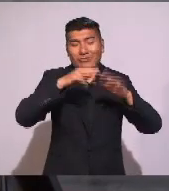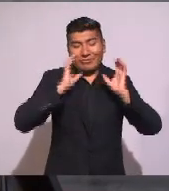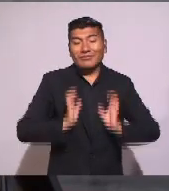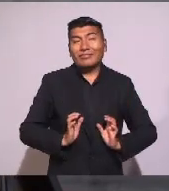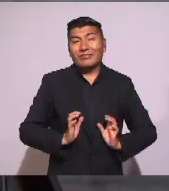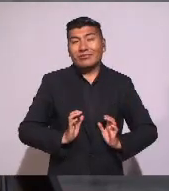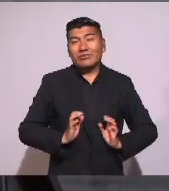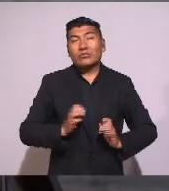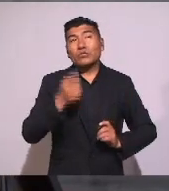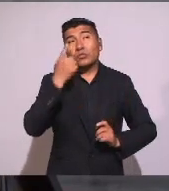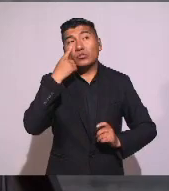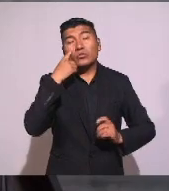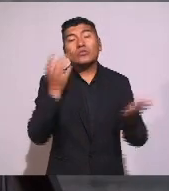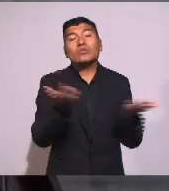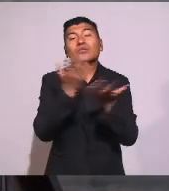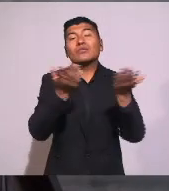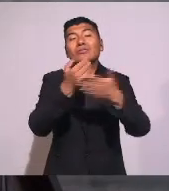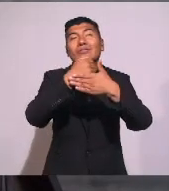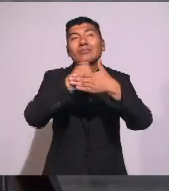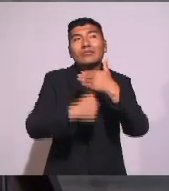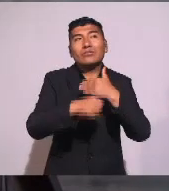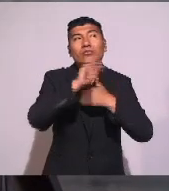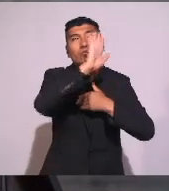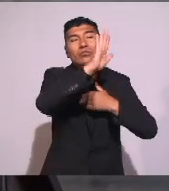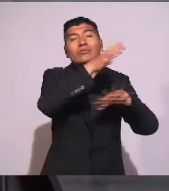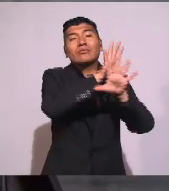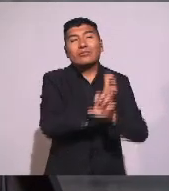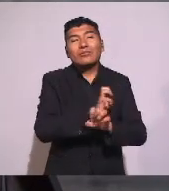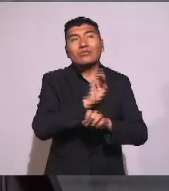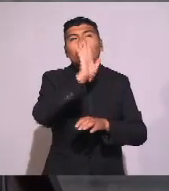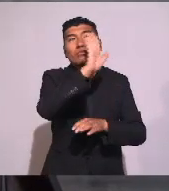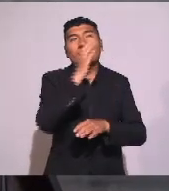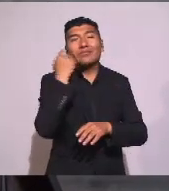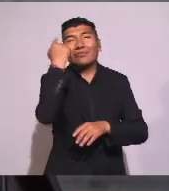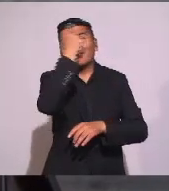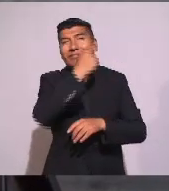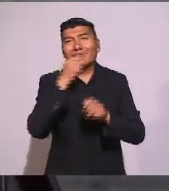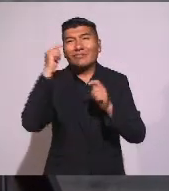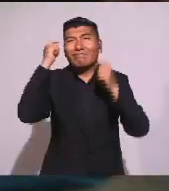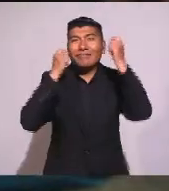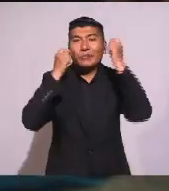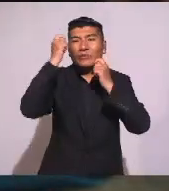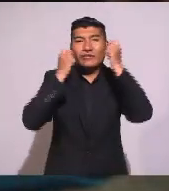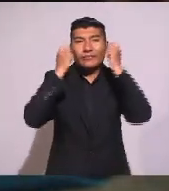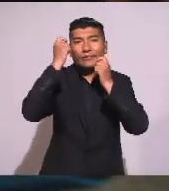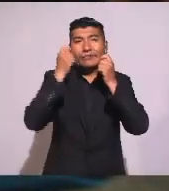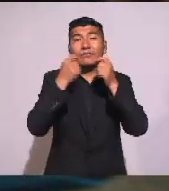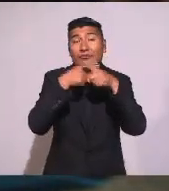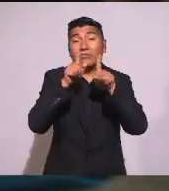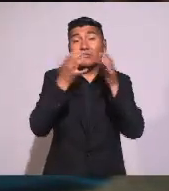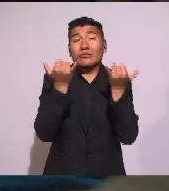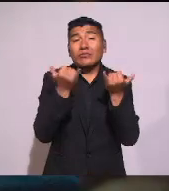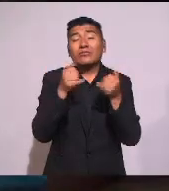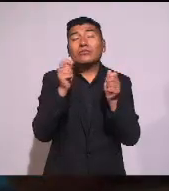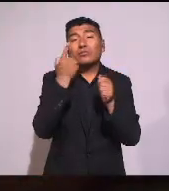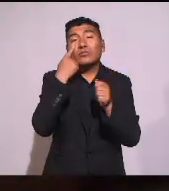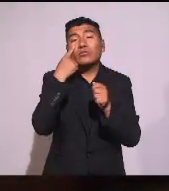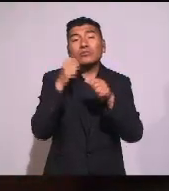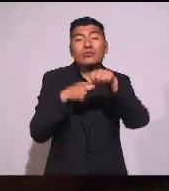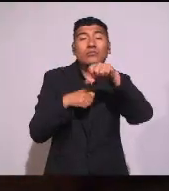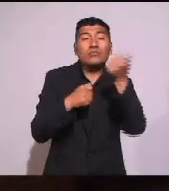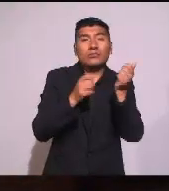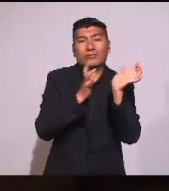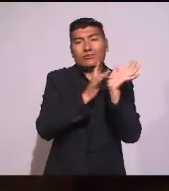conocían su origen sus hábitos sus gestos ahora conocen a otro jesús